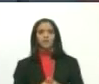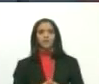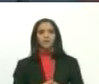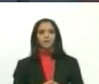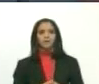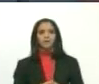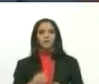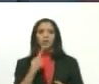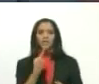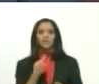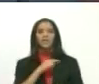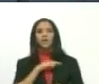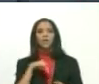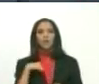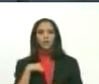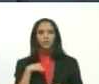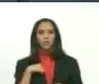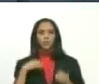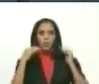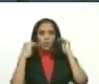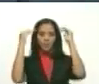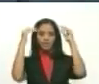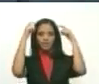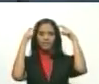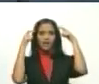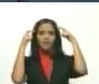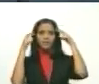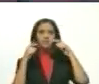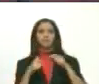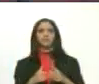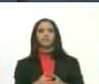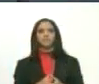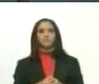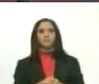Lo decía nuestro comandante y nuestro presidente Chávez.